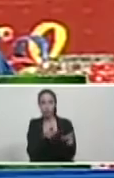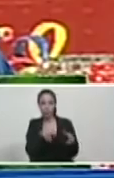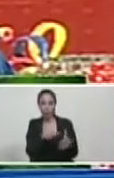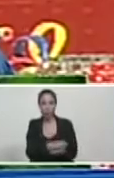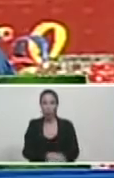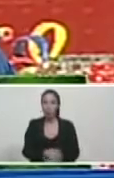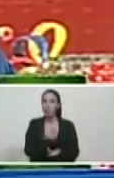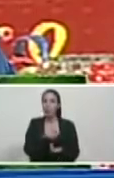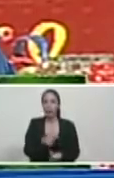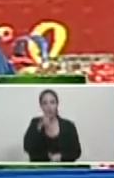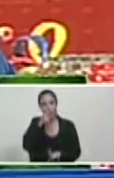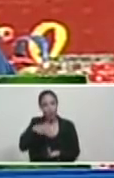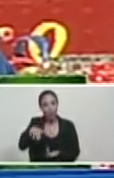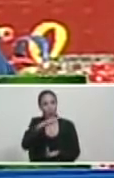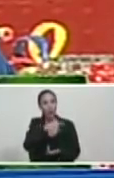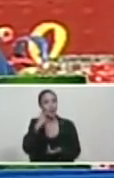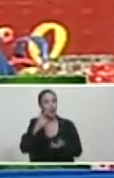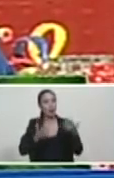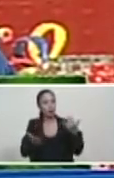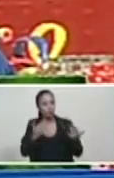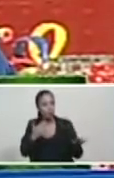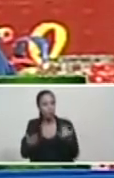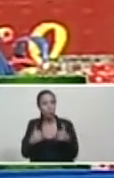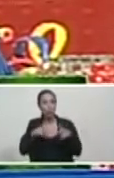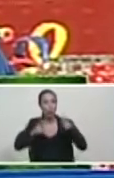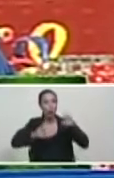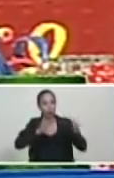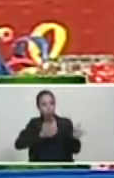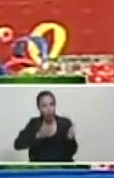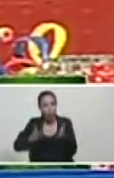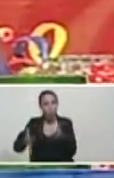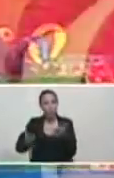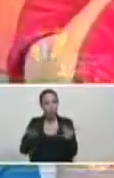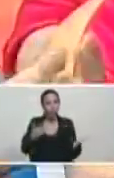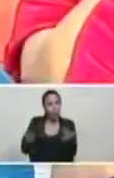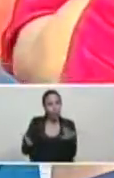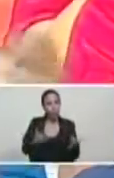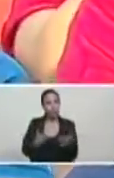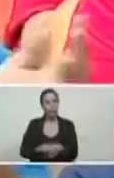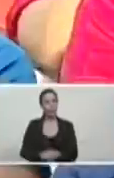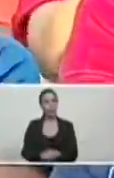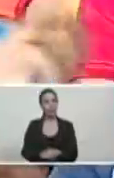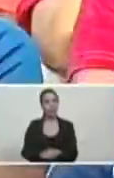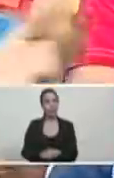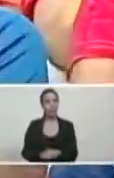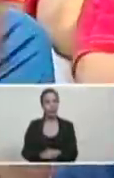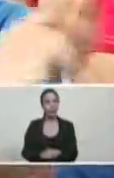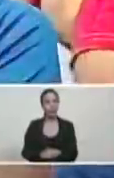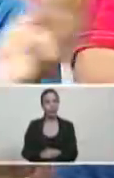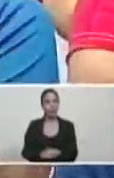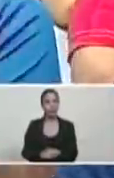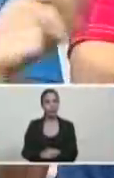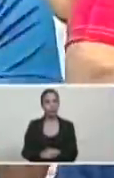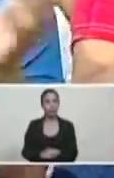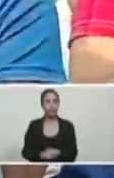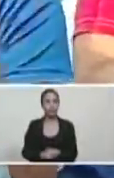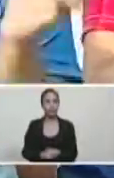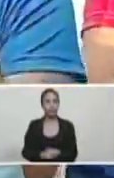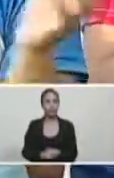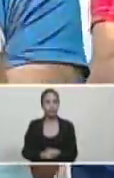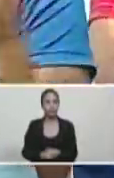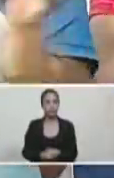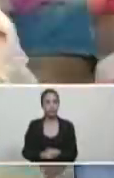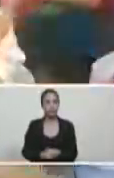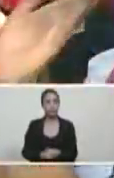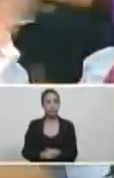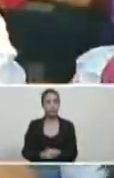¿Obedece al pueblo organizado, al poder popular organizado, al pueblo de Venezuela? Un gobierno obedencial.